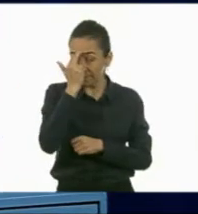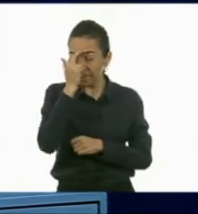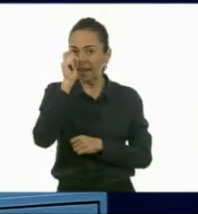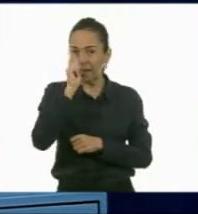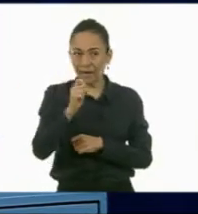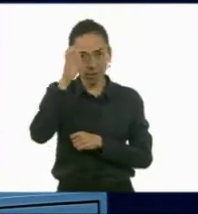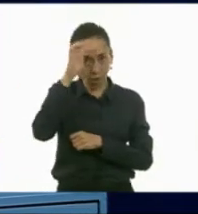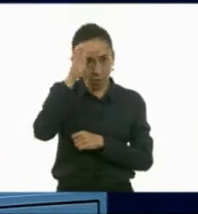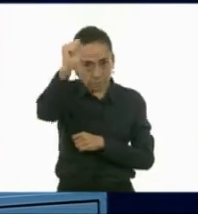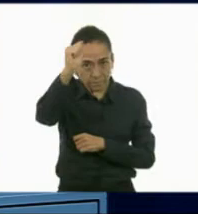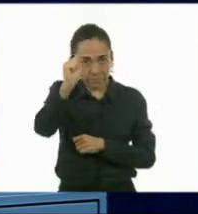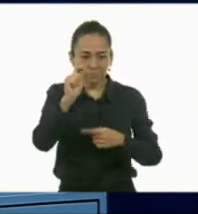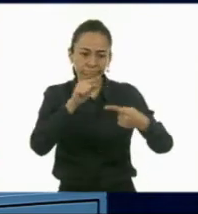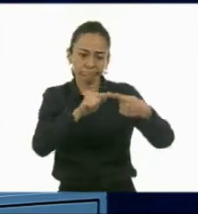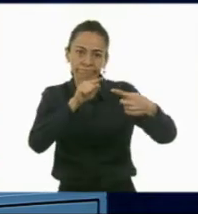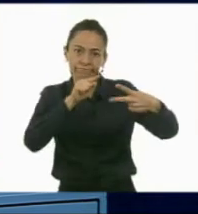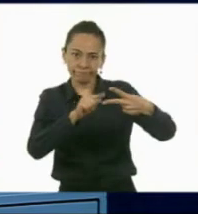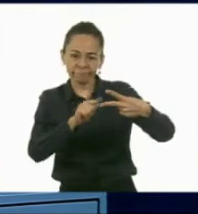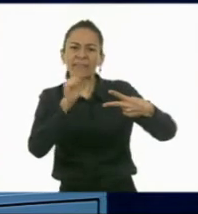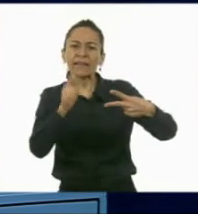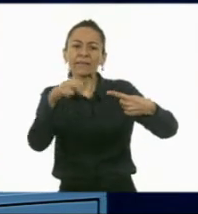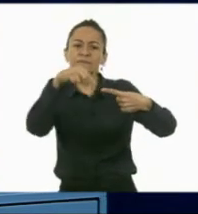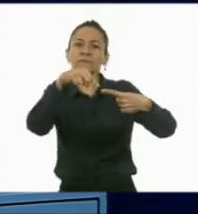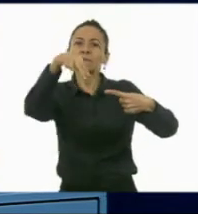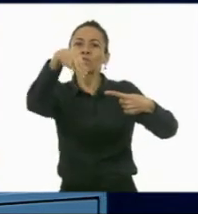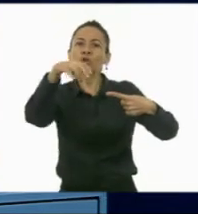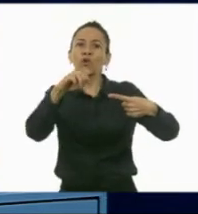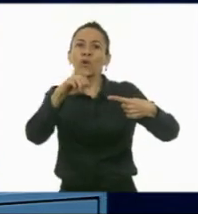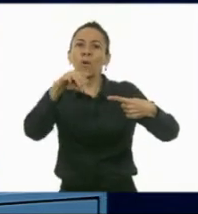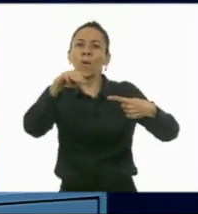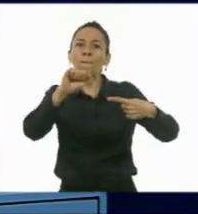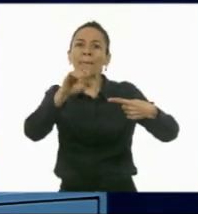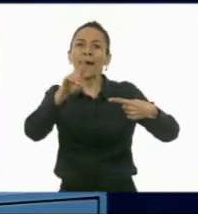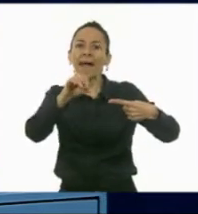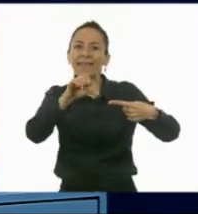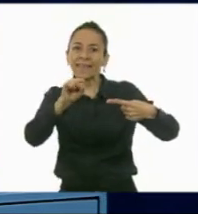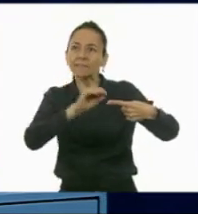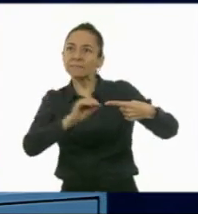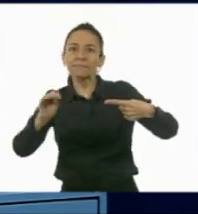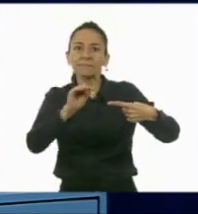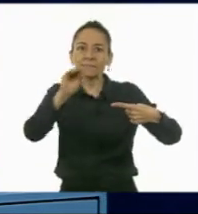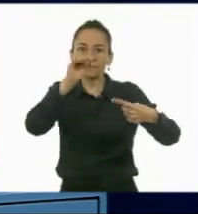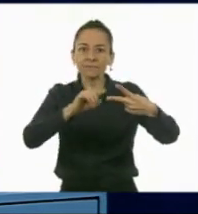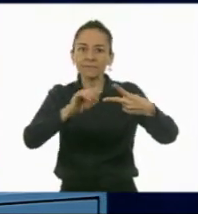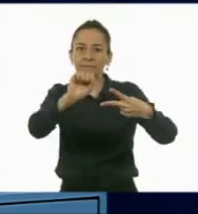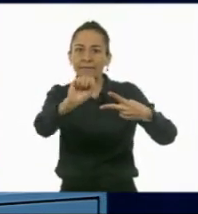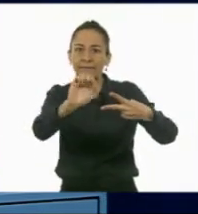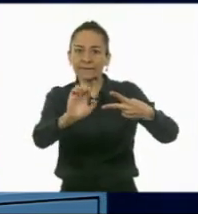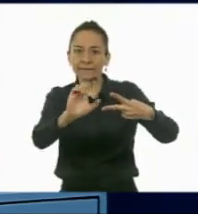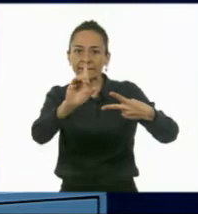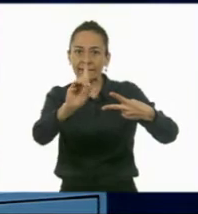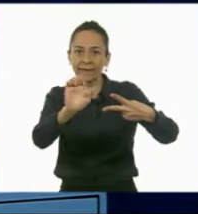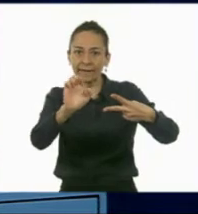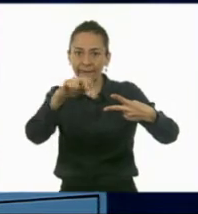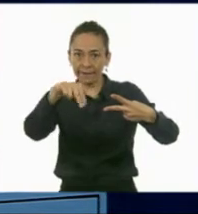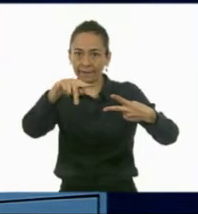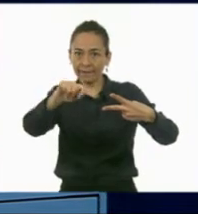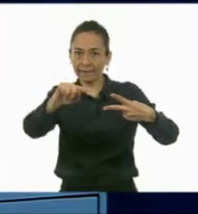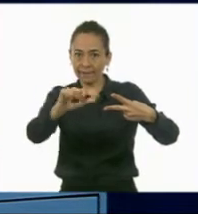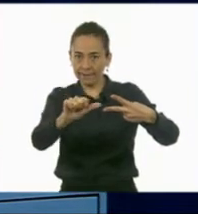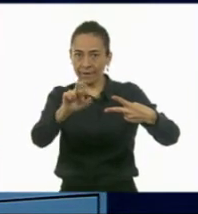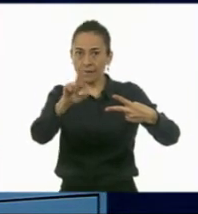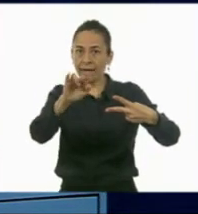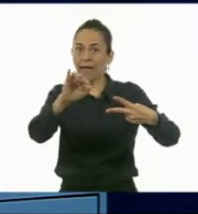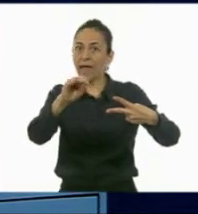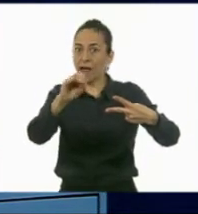muy importantes? Los nómadas y los sedentarios. Y eso ha permitido que nosotros podamos crear